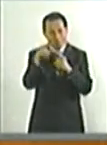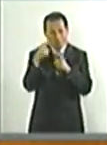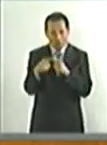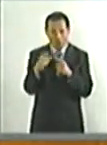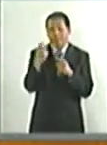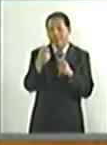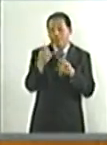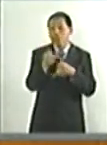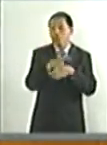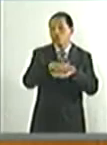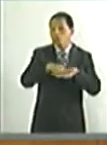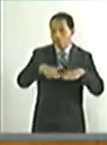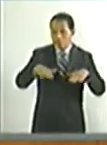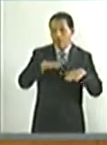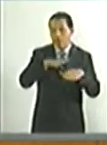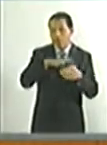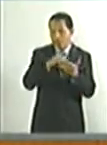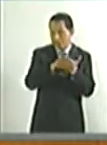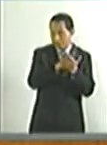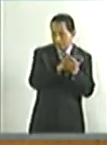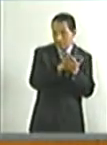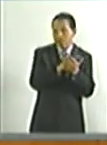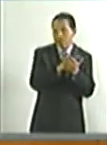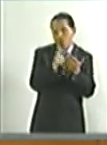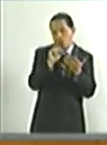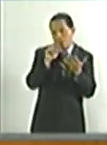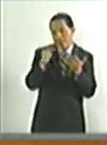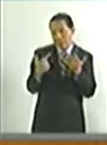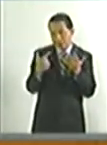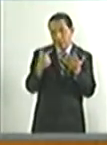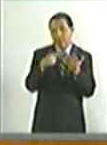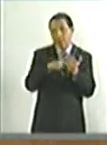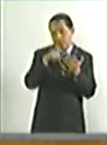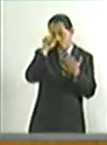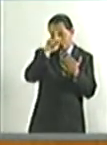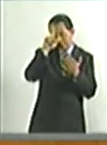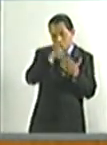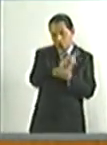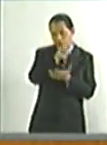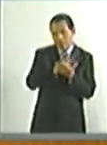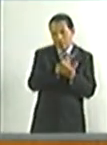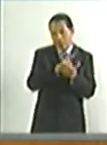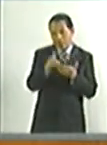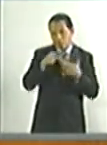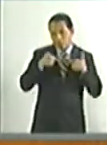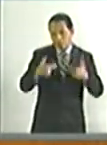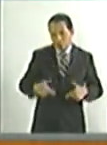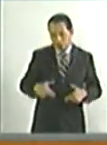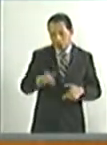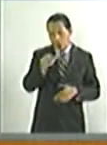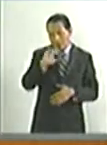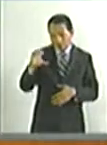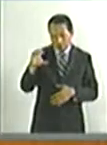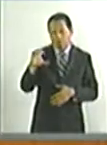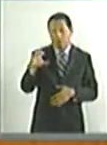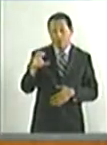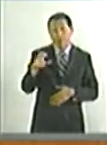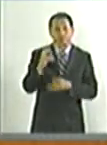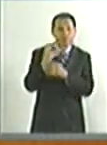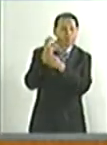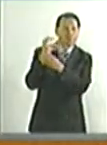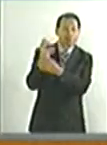la información que presenta el organismo no gubernamental Consejo para la Ley de los Derechos Humanos, ACE,